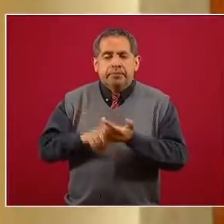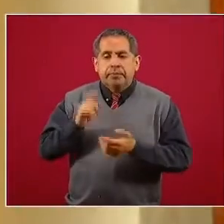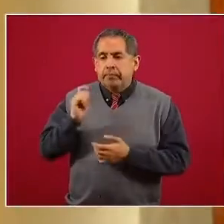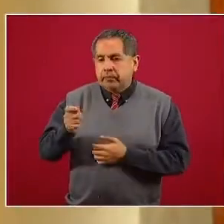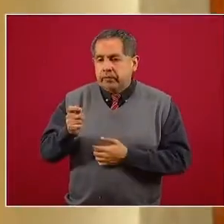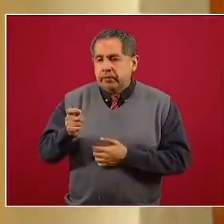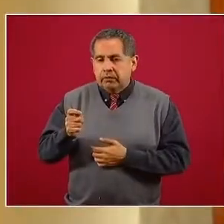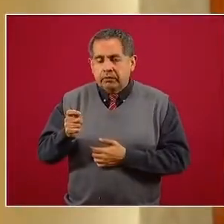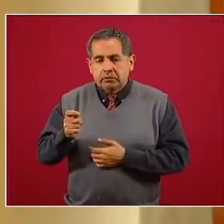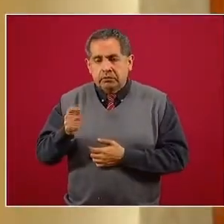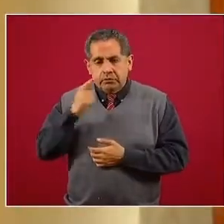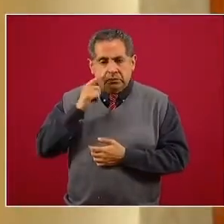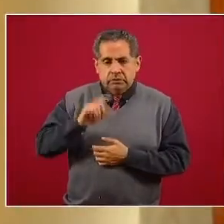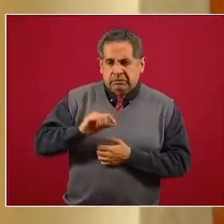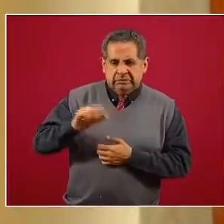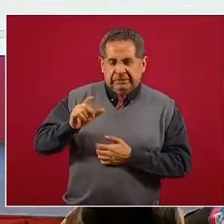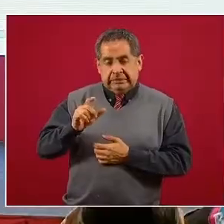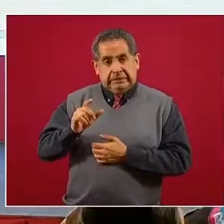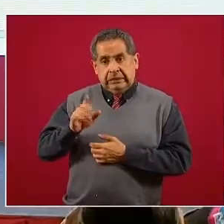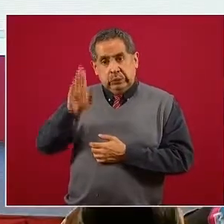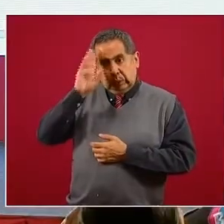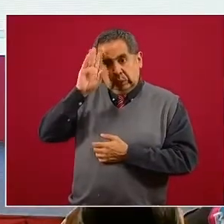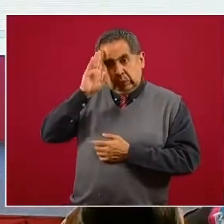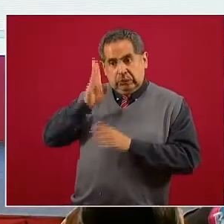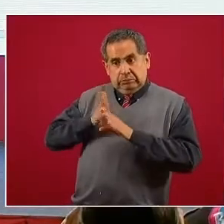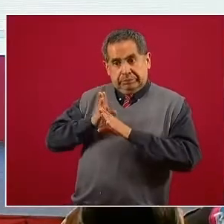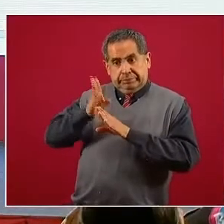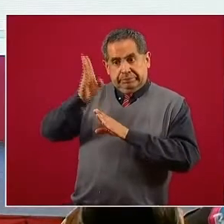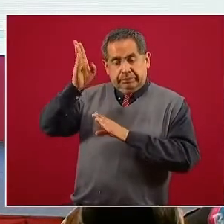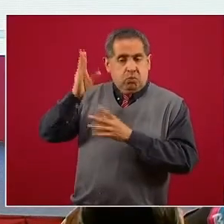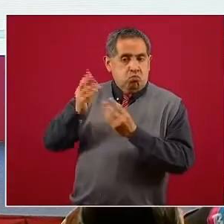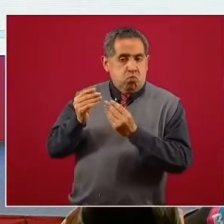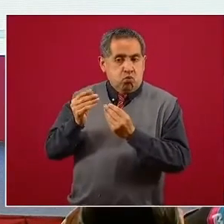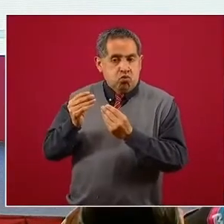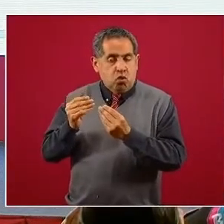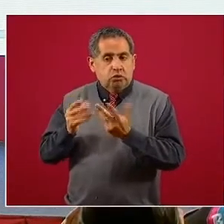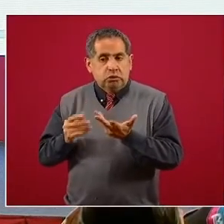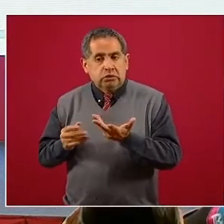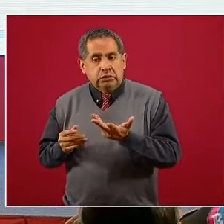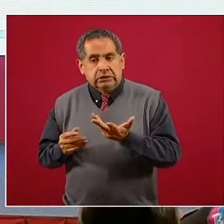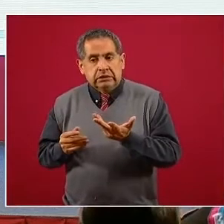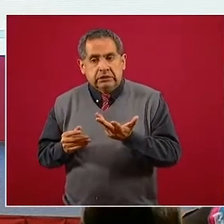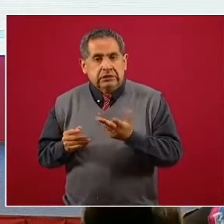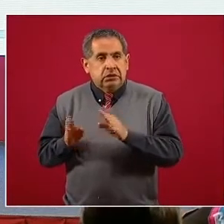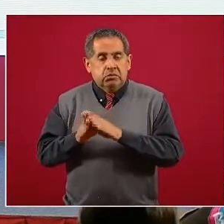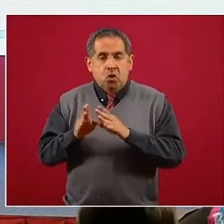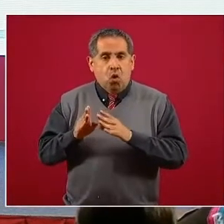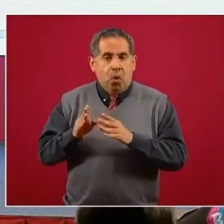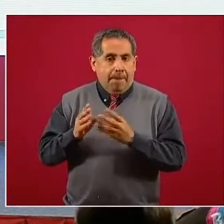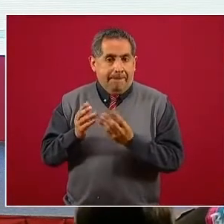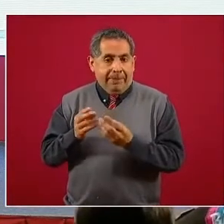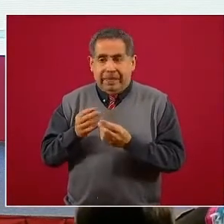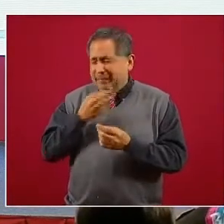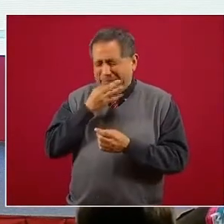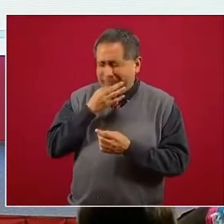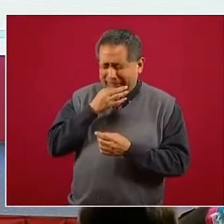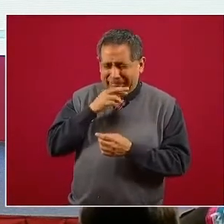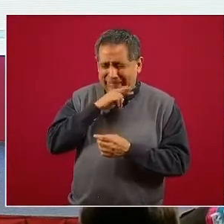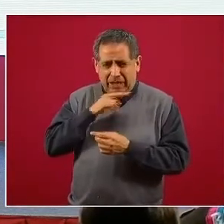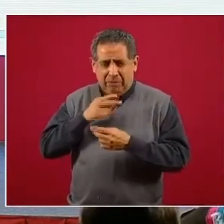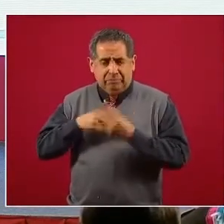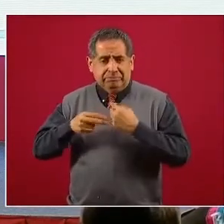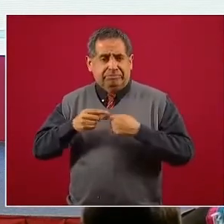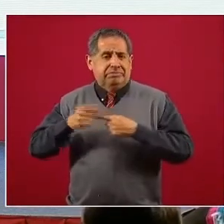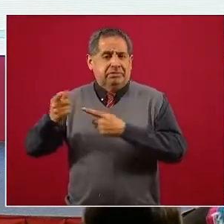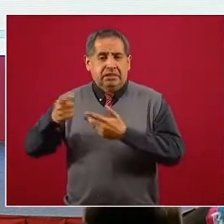una imagen que es más transversal, prácticamente un ángulo más cercano a los 90 grados y así se mantiene hasta la semana 23,